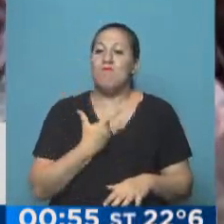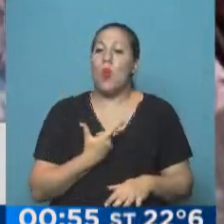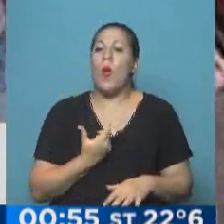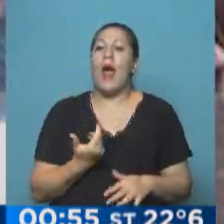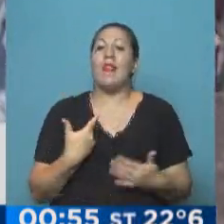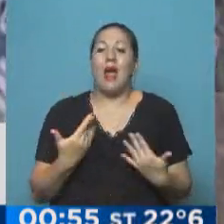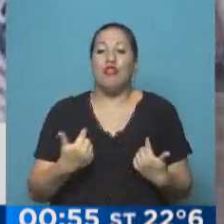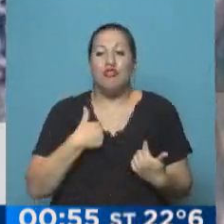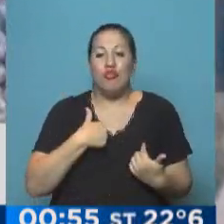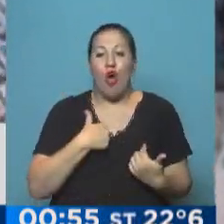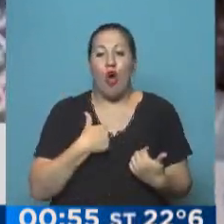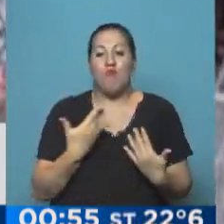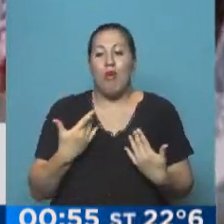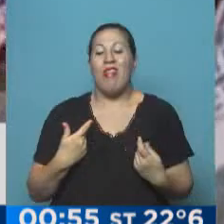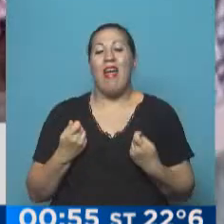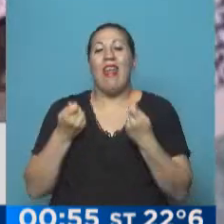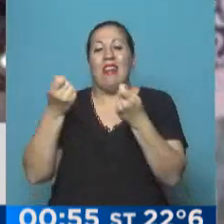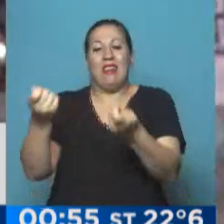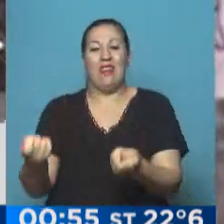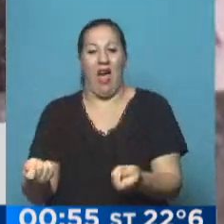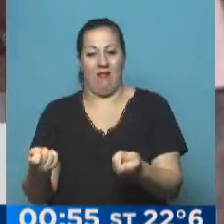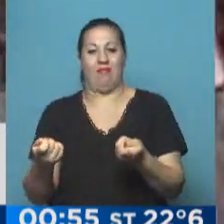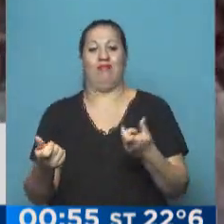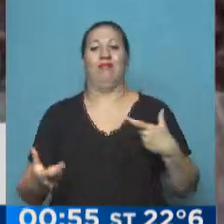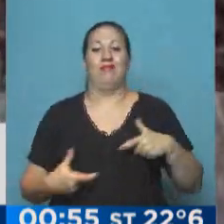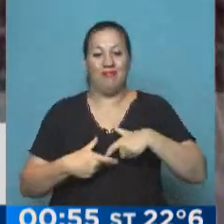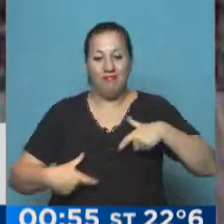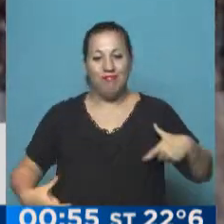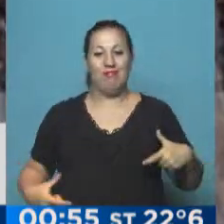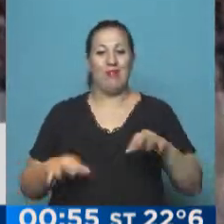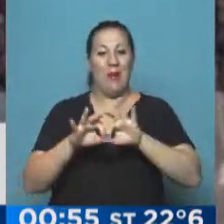poder entregar los atributos del mando